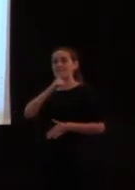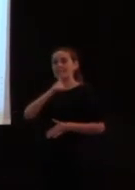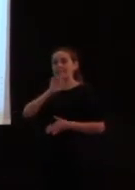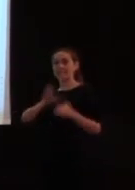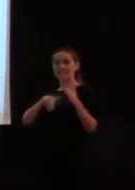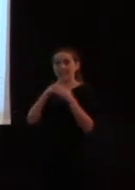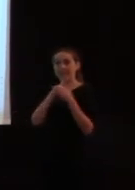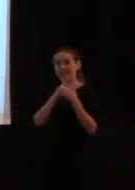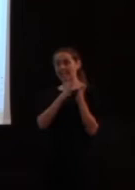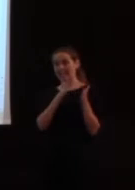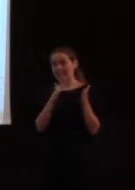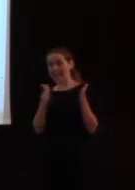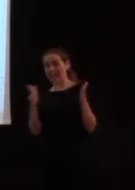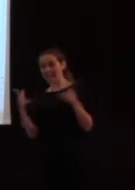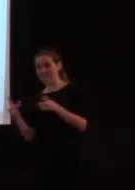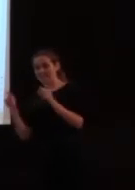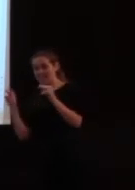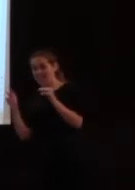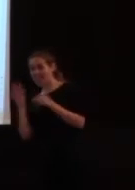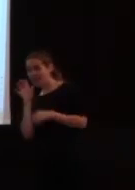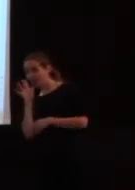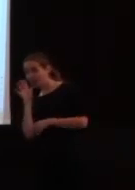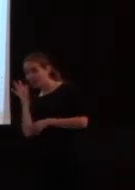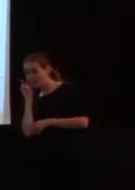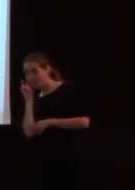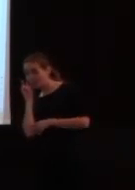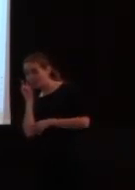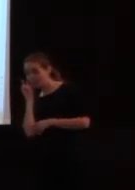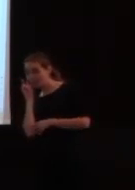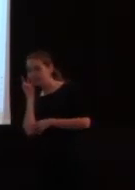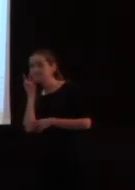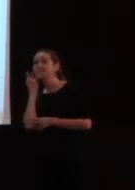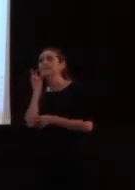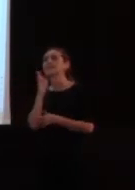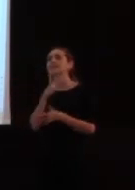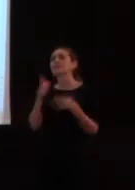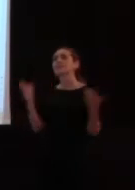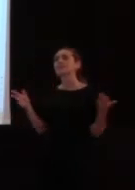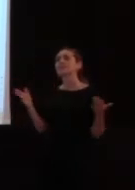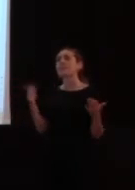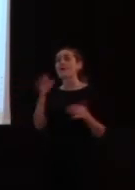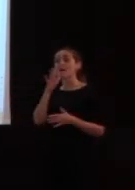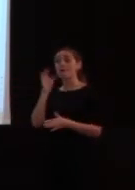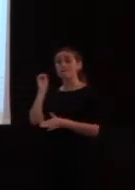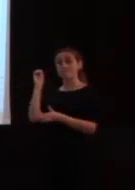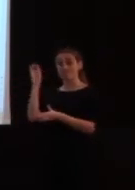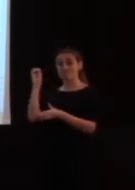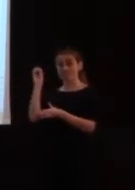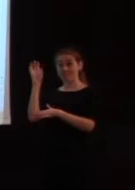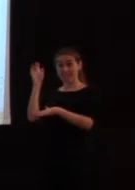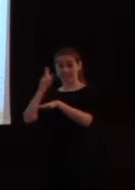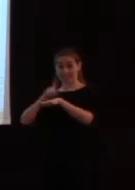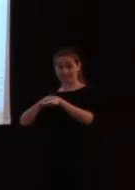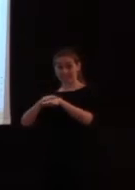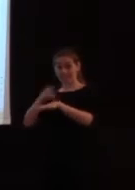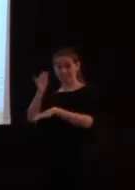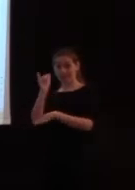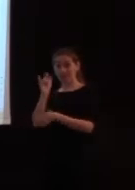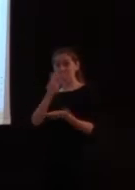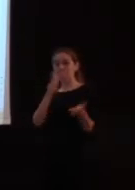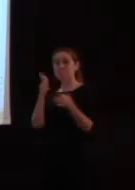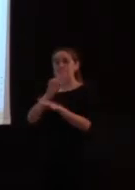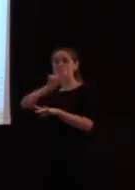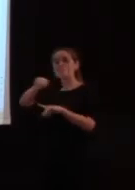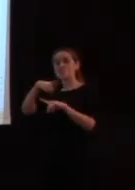El final, ahora, ¿sí? Bueno, lo que vamos a hacer en este tiempo que tenemos, que es aproximadamente una hora y